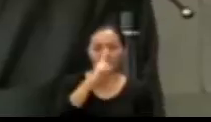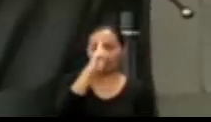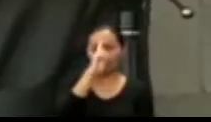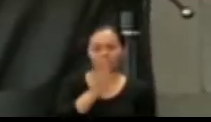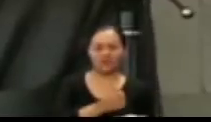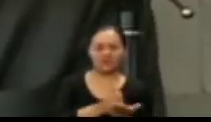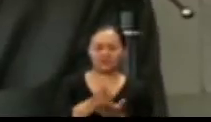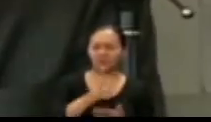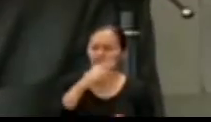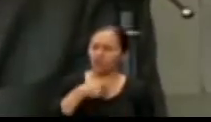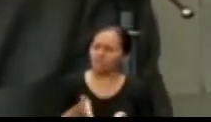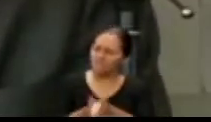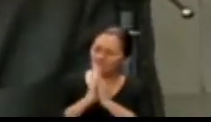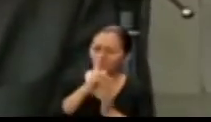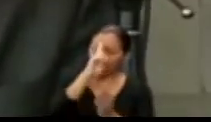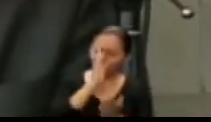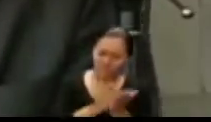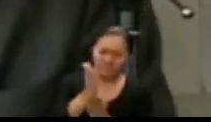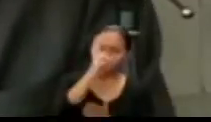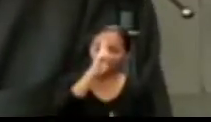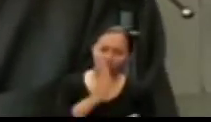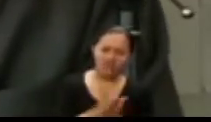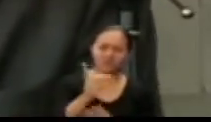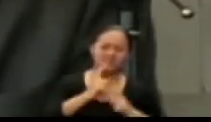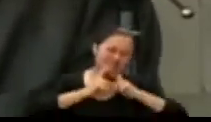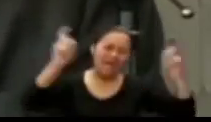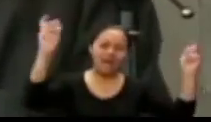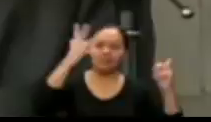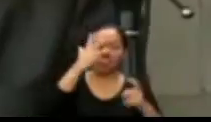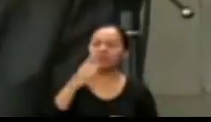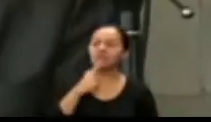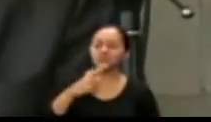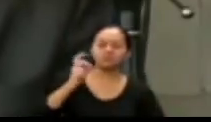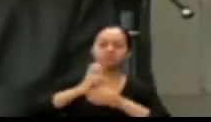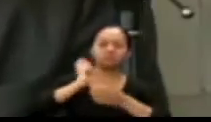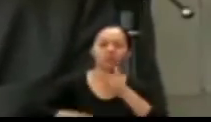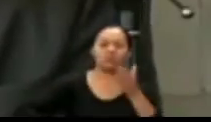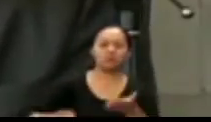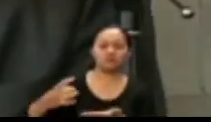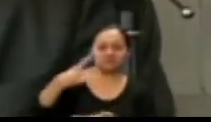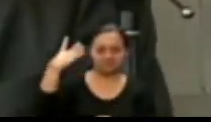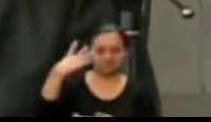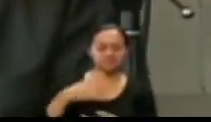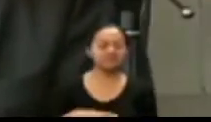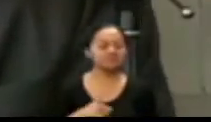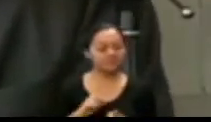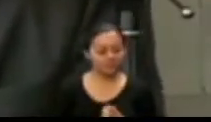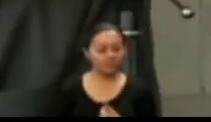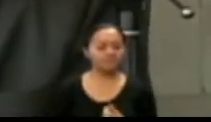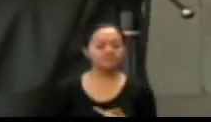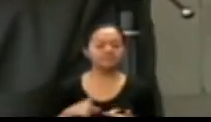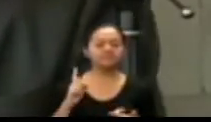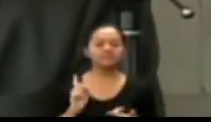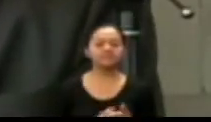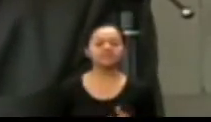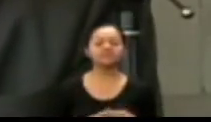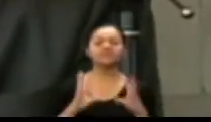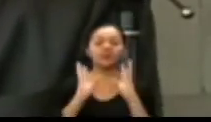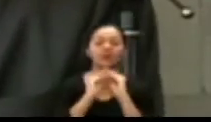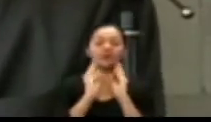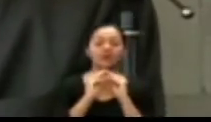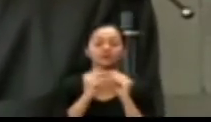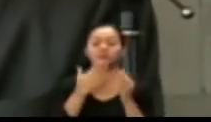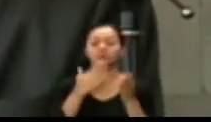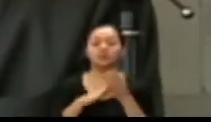honestidad varias veces durante una ley vergonzosa que aprobaron derecha e izquierda juntos. Y en el Parlamento de Italia, si le vas a